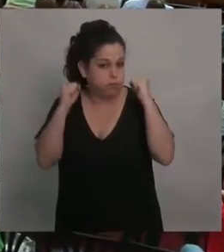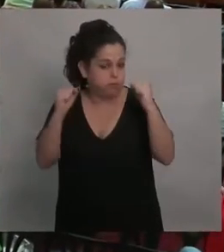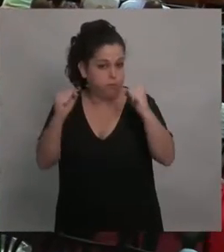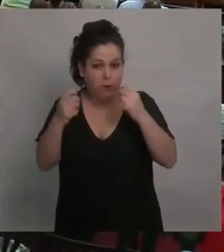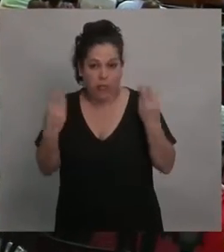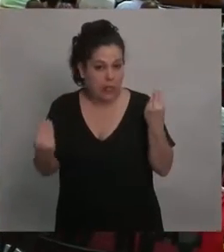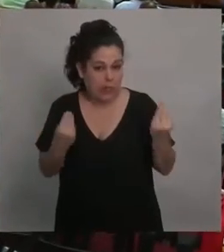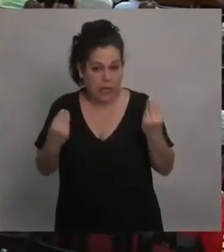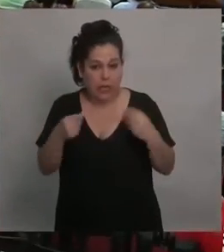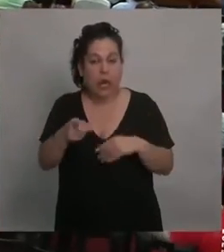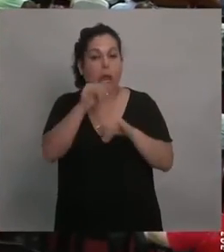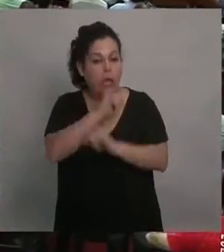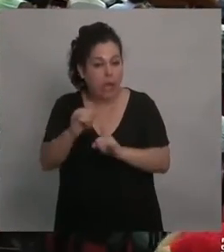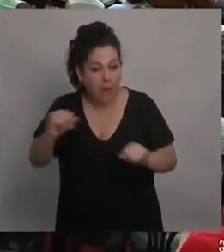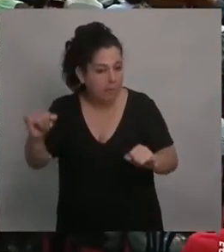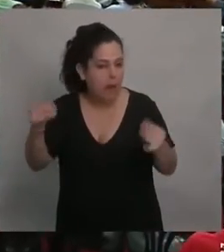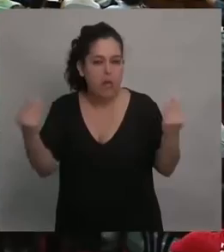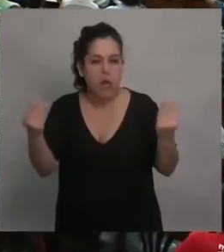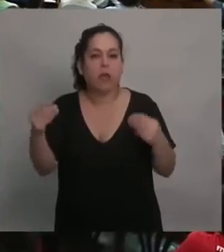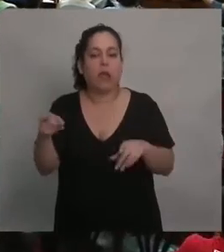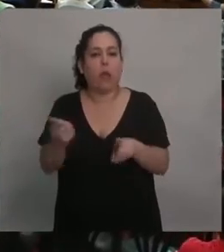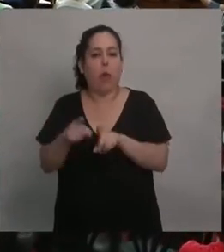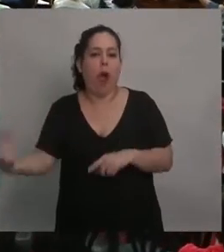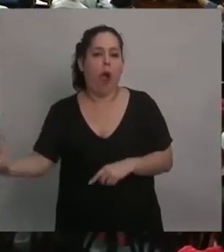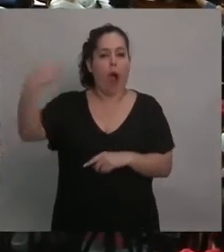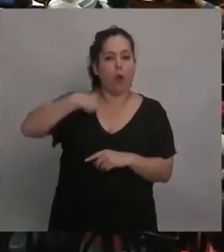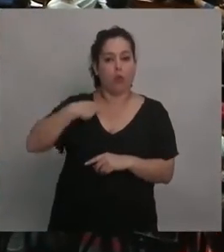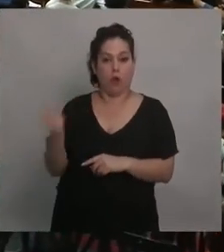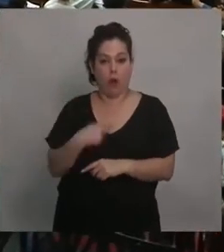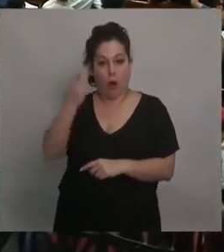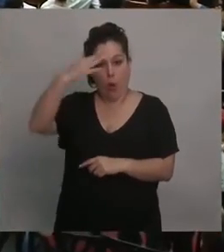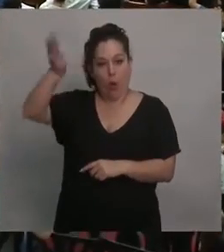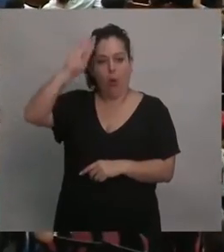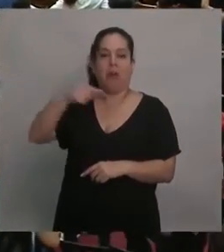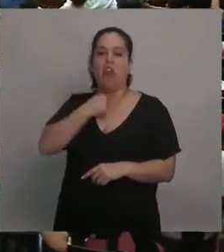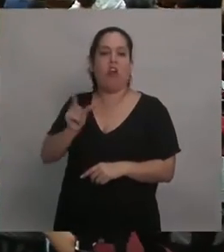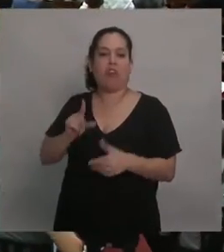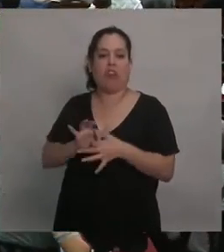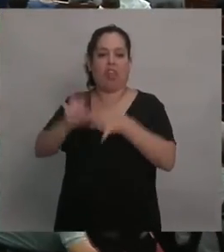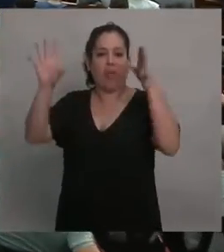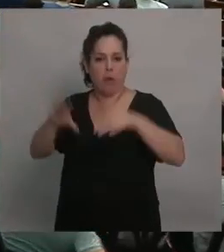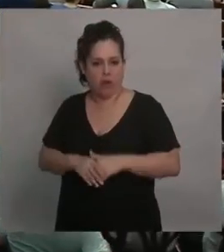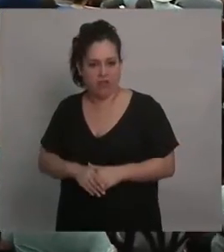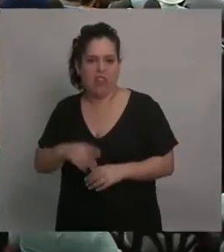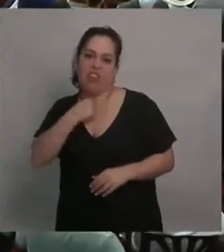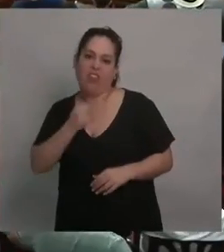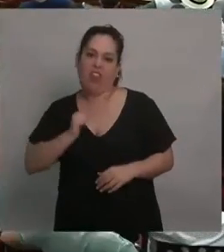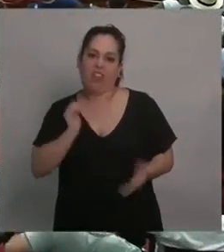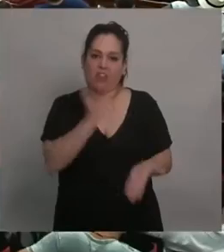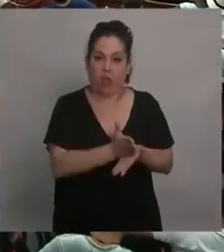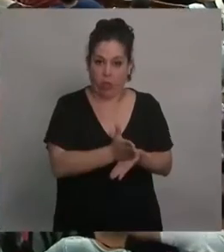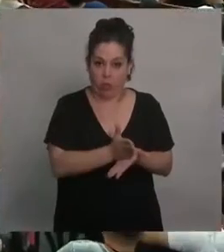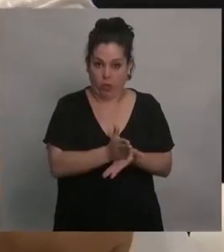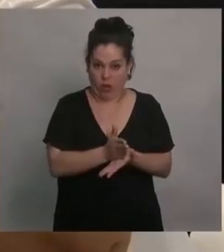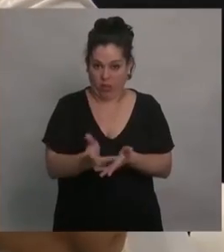una campaña en la cual se nos acusaba a nosotros de antidemocráticos, dictatoriales, etcétera, por haber tenido